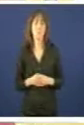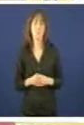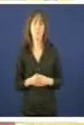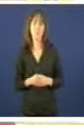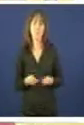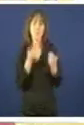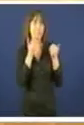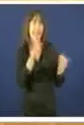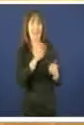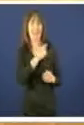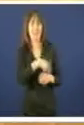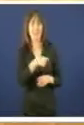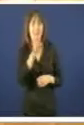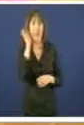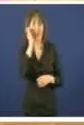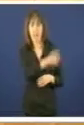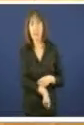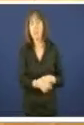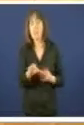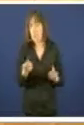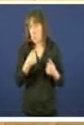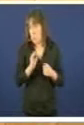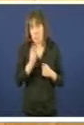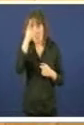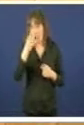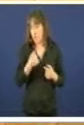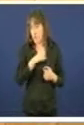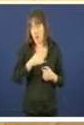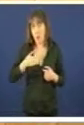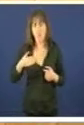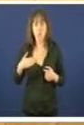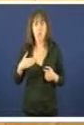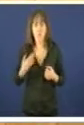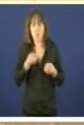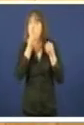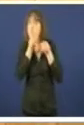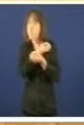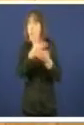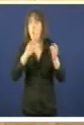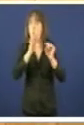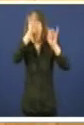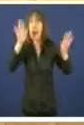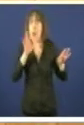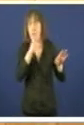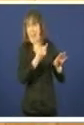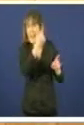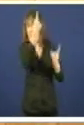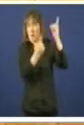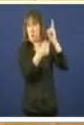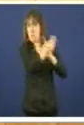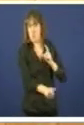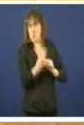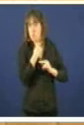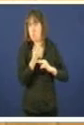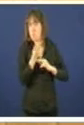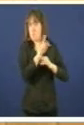Moitas grazas, señora Presidenta. Eu, en primeiro lugar, quixera deixar claro, porque por alguna intervención pode dar pé